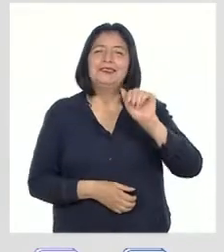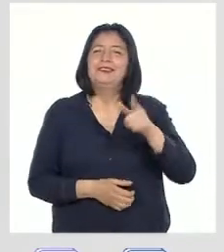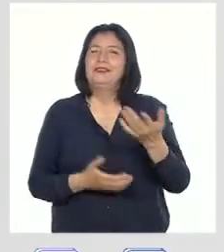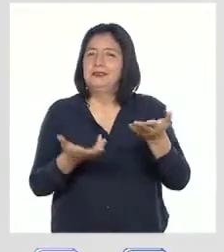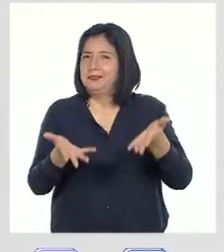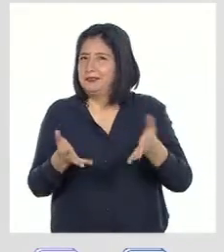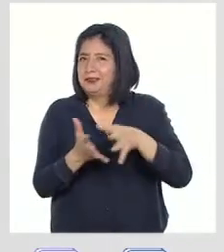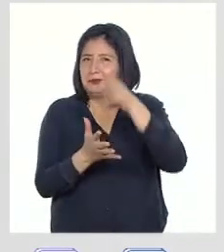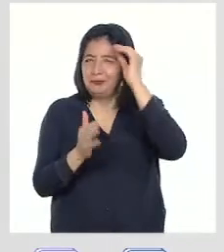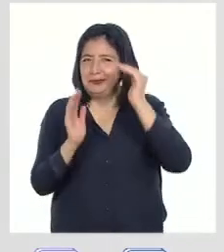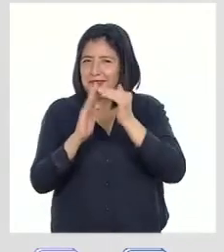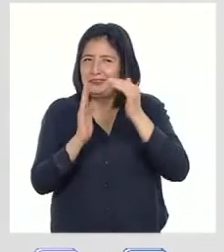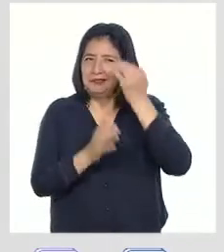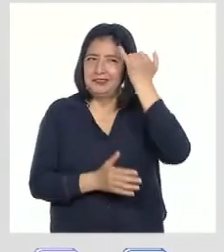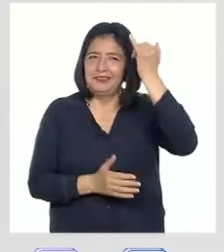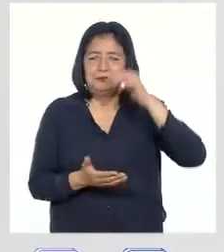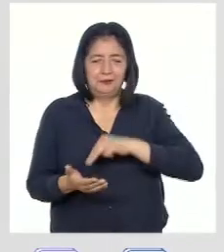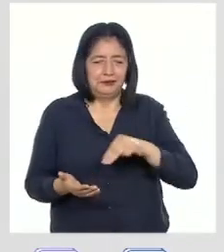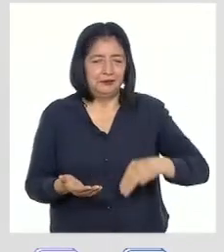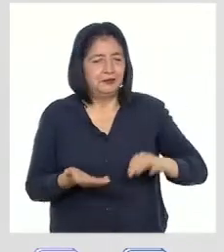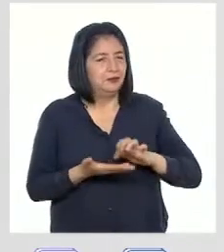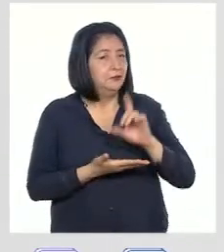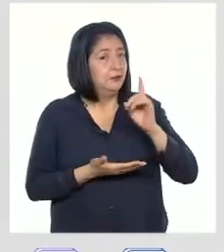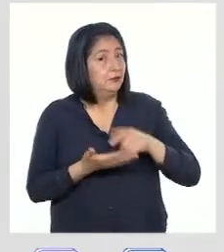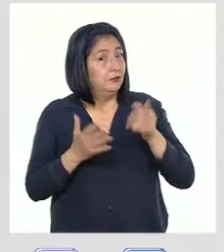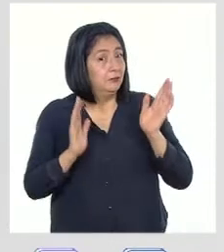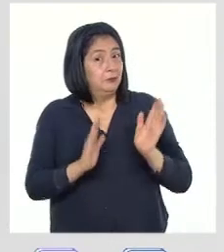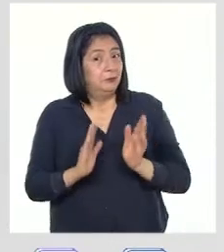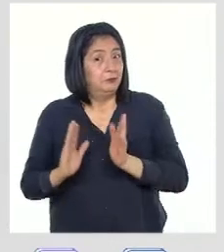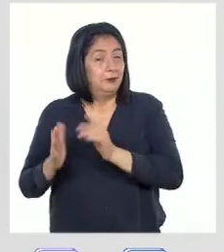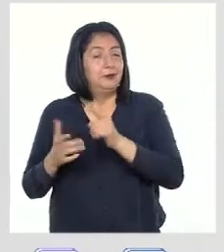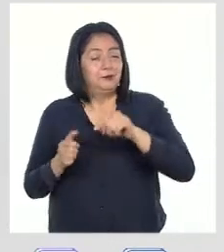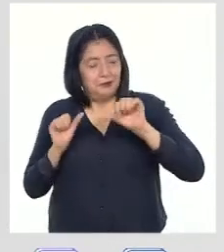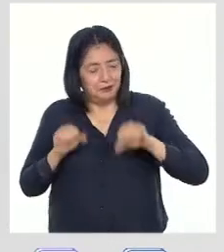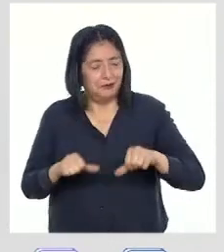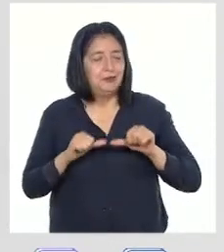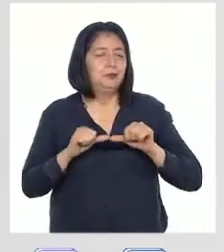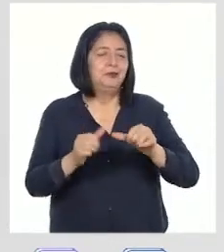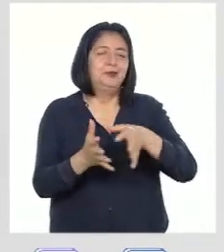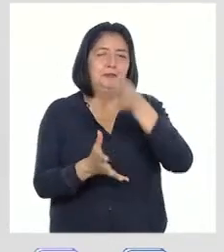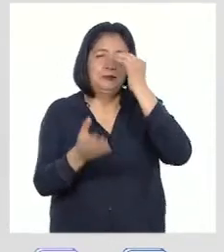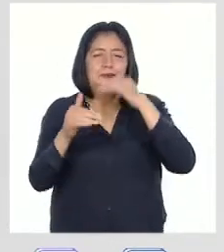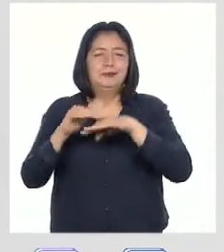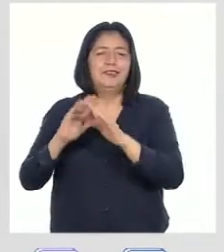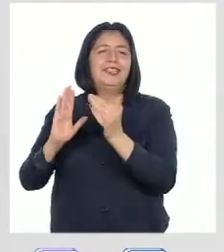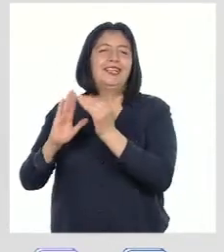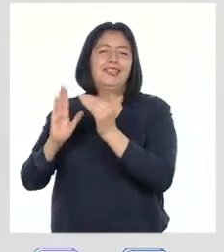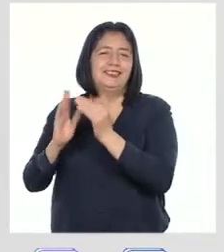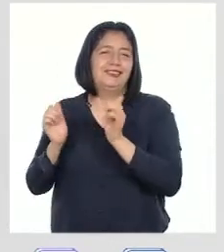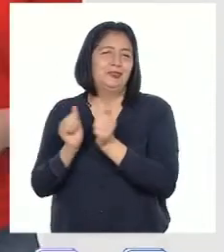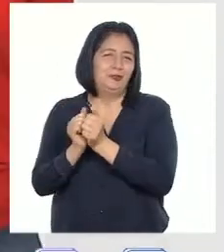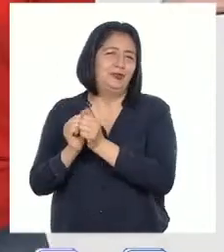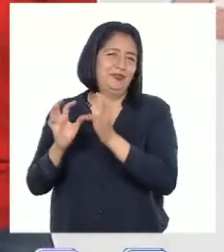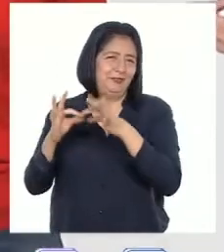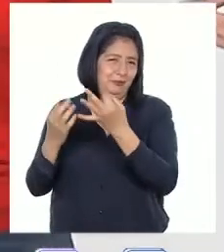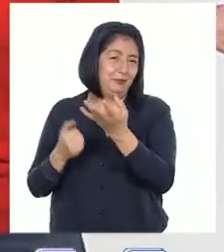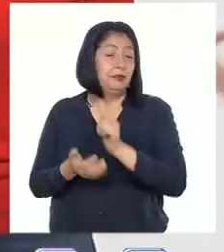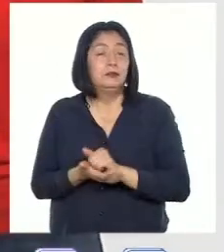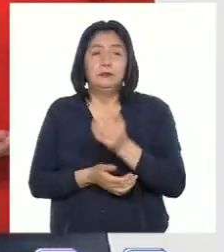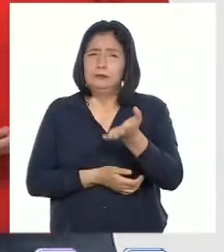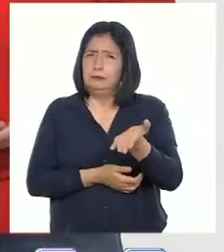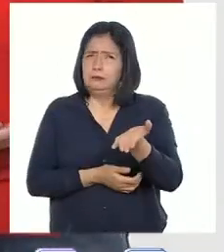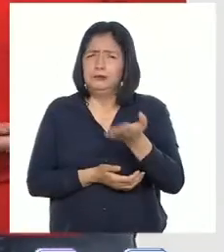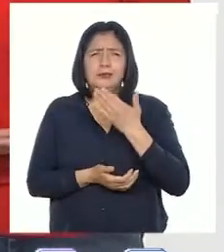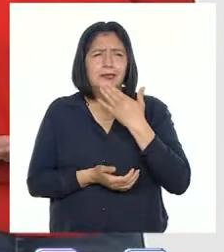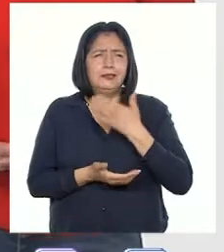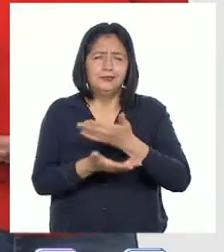en Casa, una iniciativa del Ministerio de Educación diseñada para que podamos seguir aprendiendo desde nuestros hogares con nuestras familias. Este